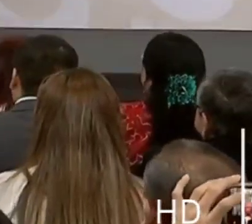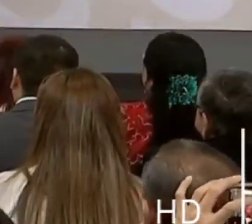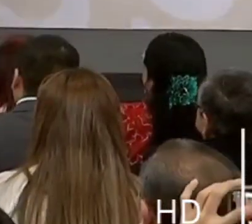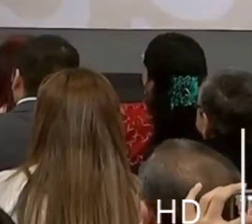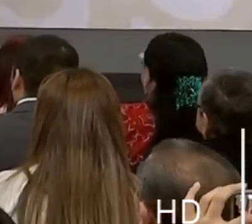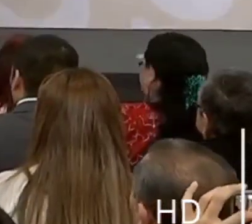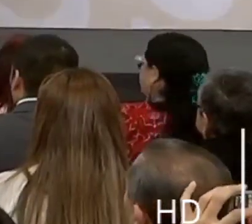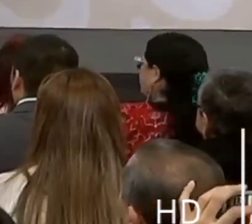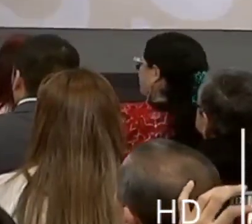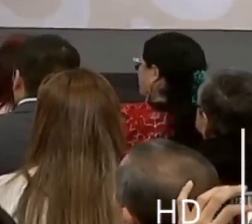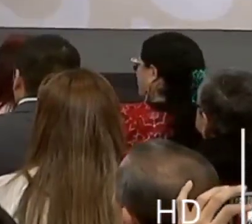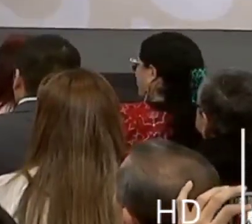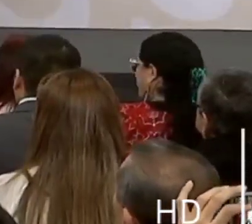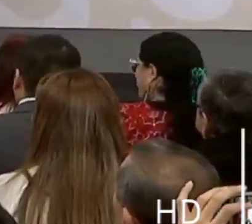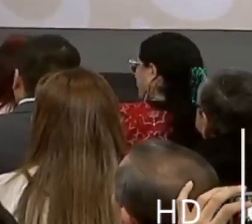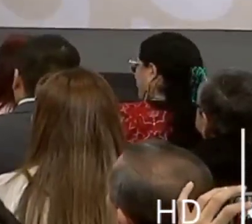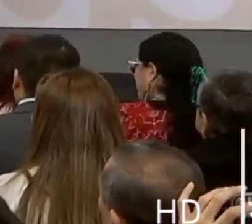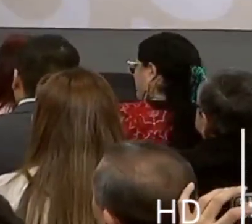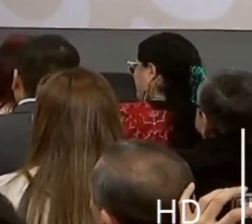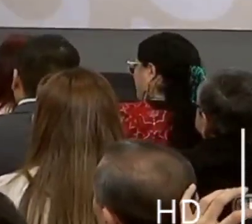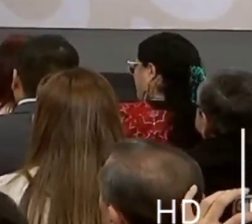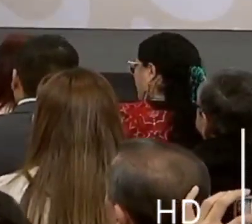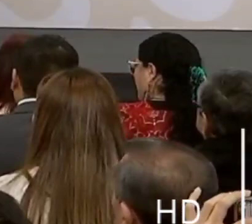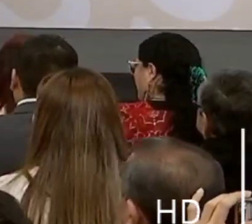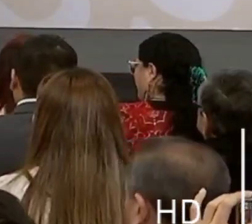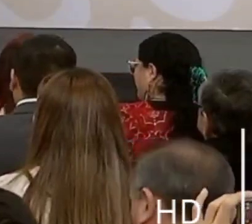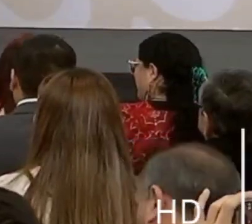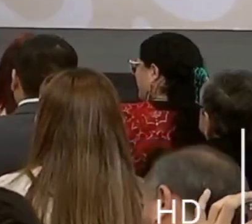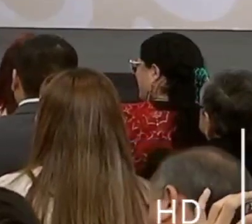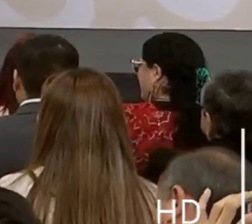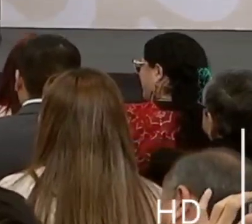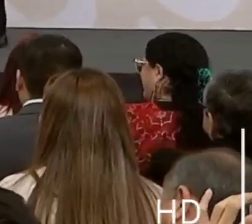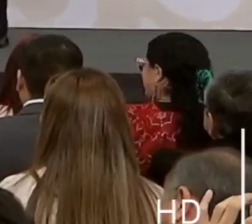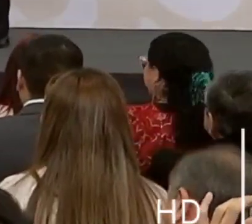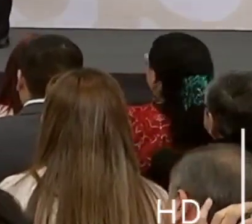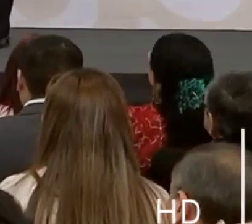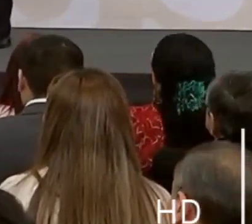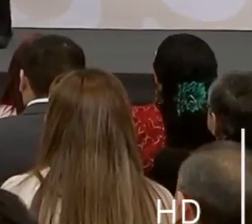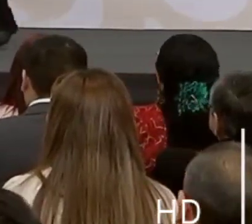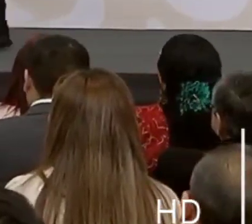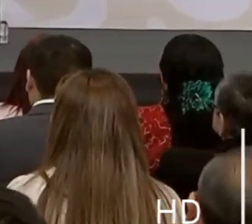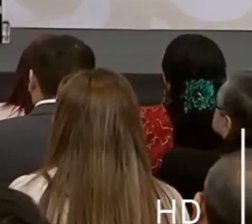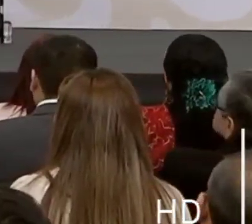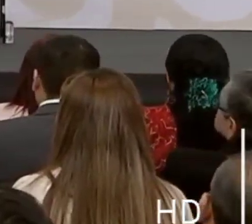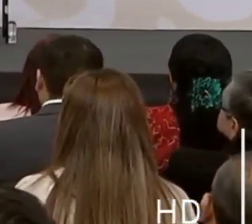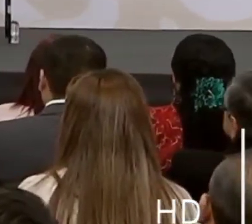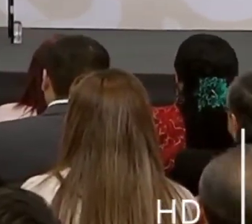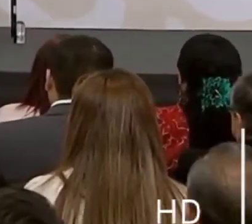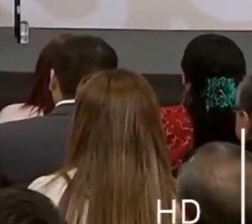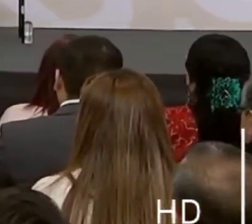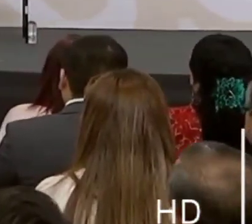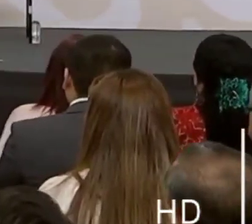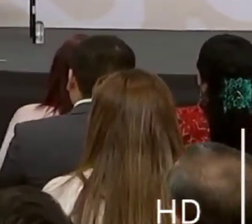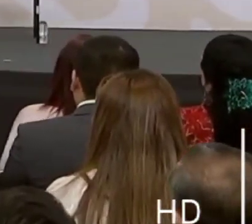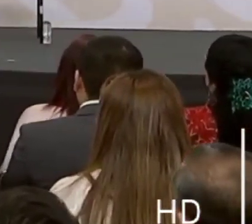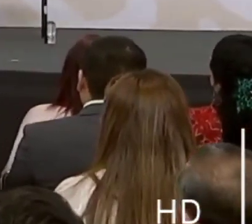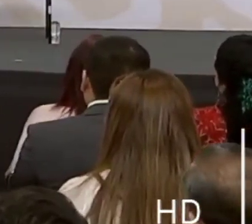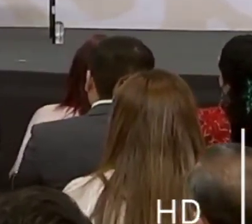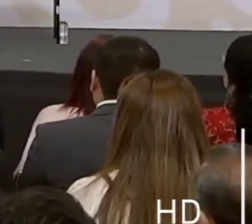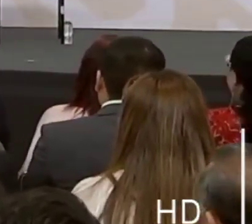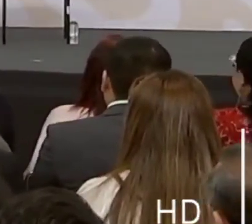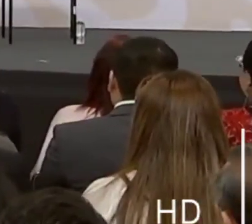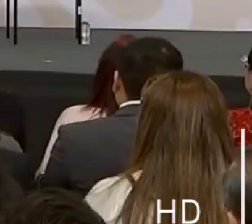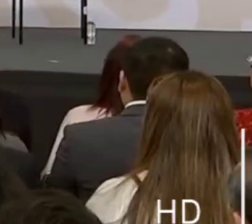Solicitamos la palabra al director general del Archivo General de la Nación, doctor Carlos Enrique Ruiz